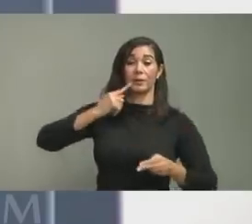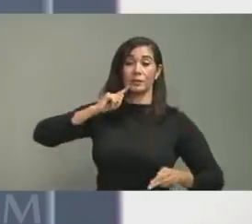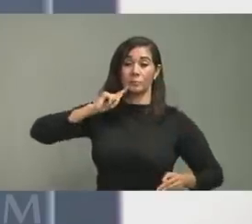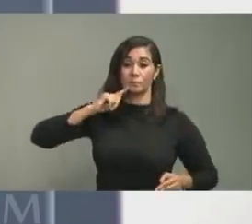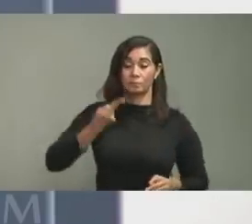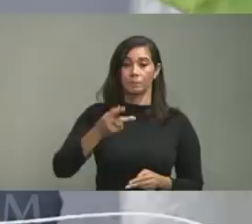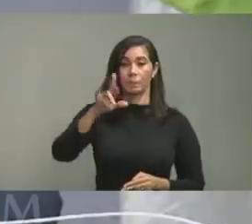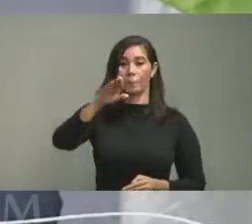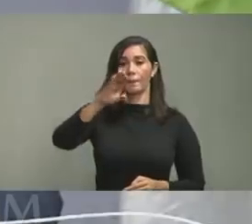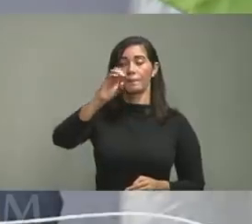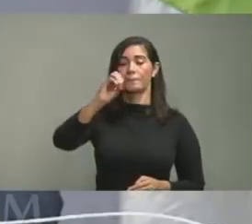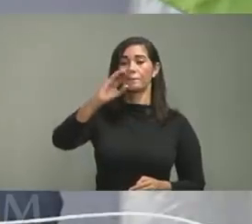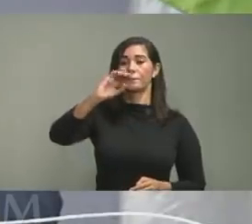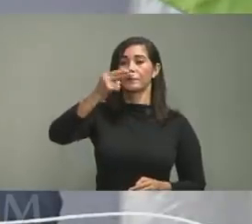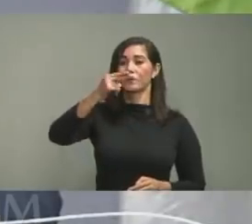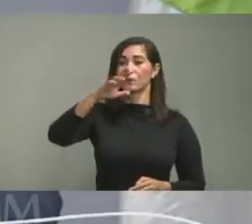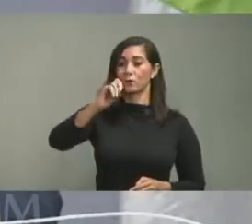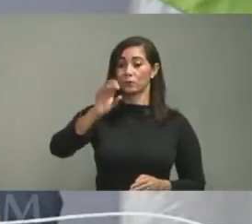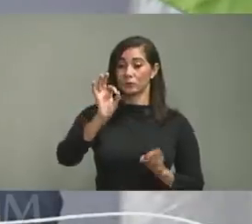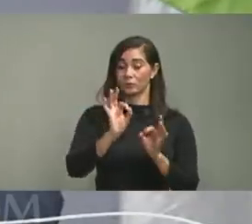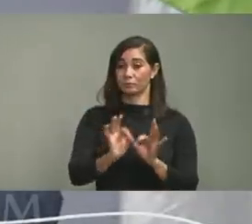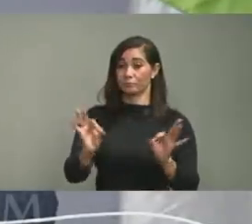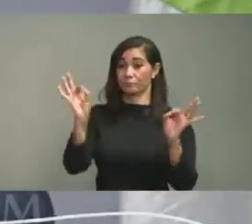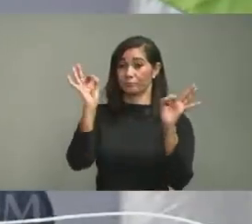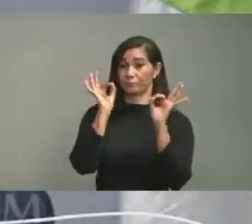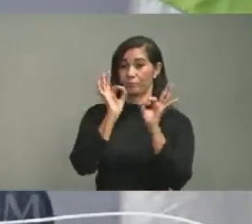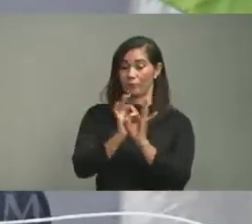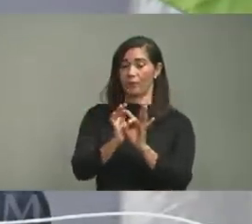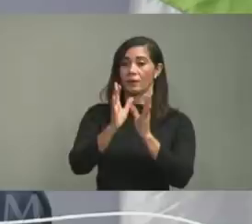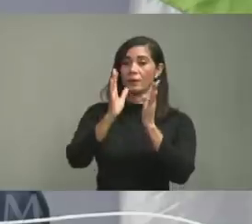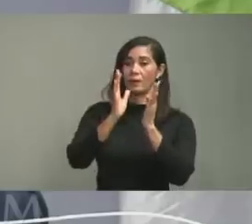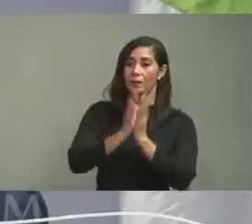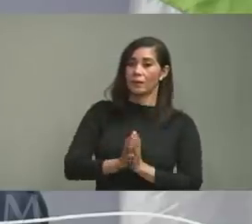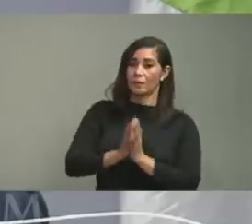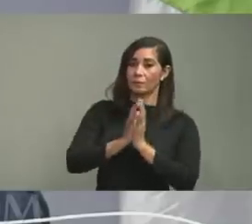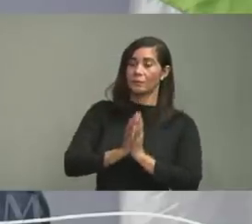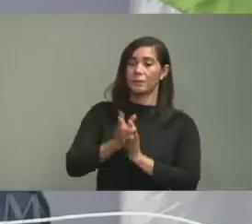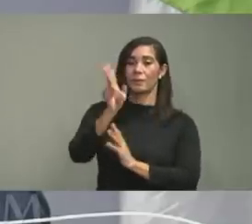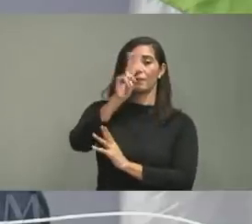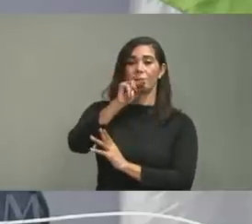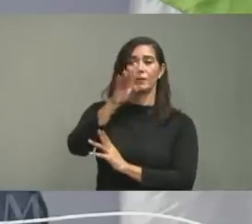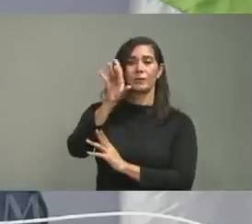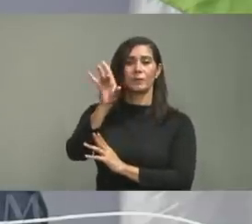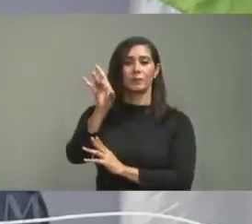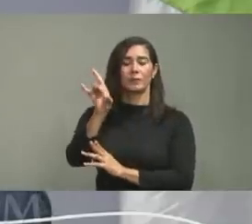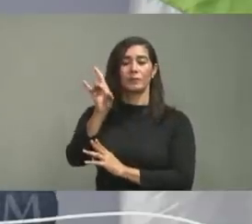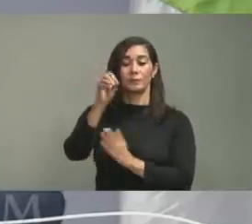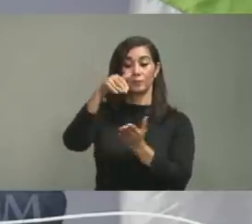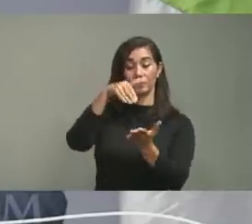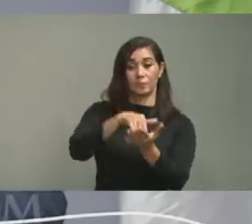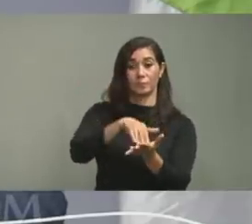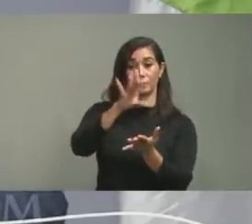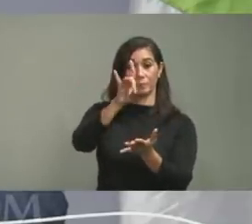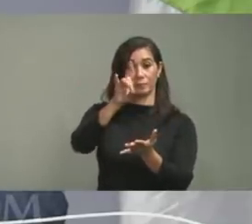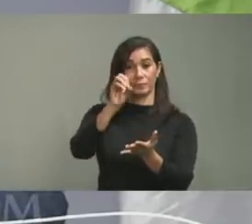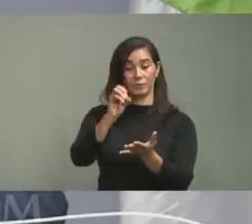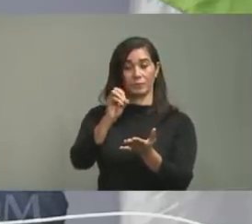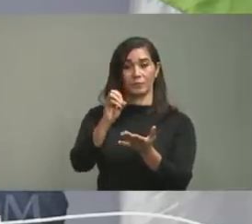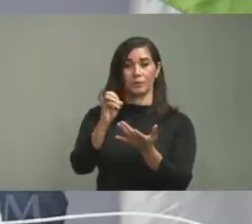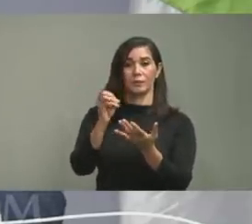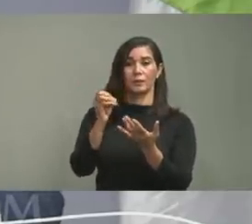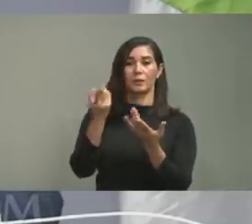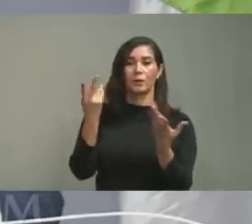uno de los suplidores principales al que hemos pedido unas 28.800 pruebas, apenas